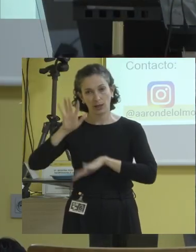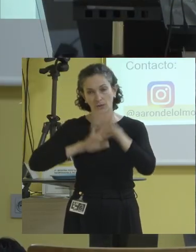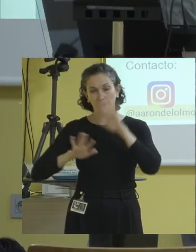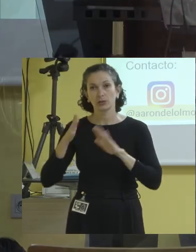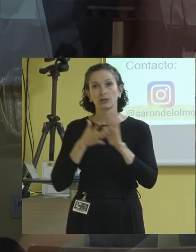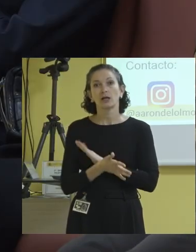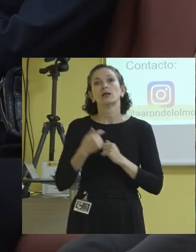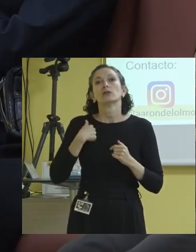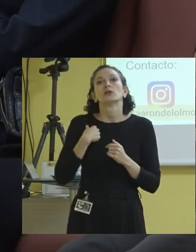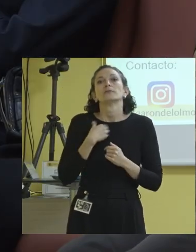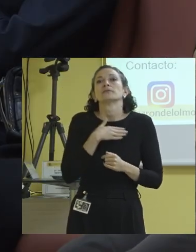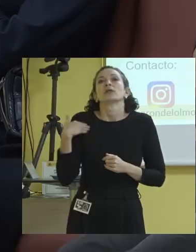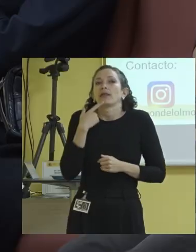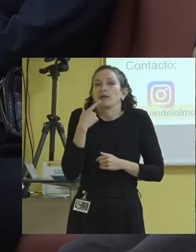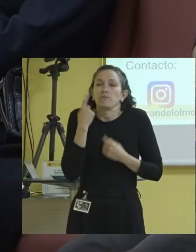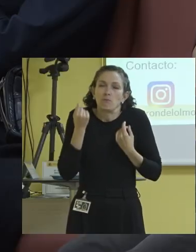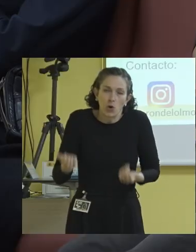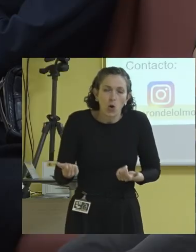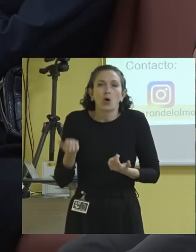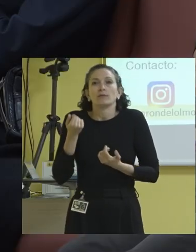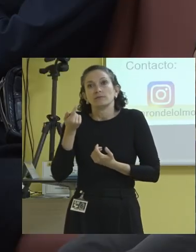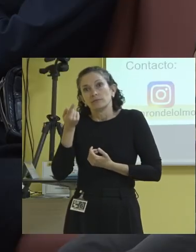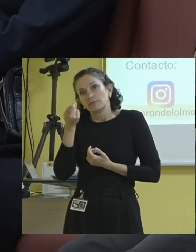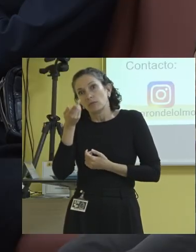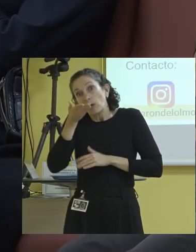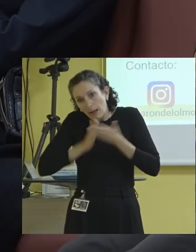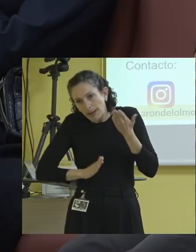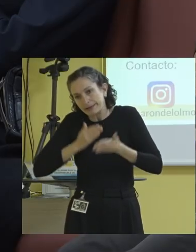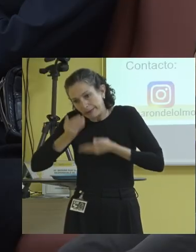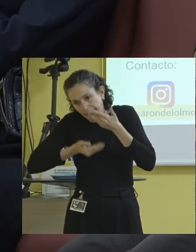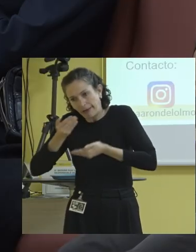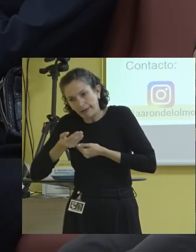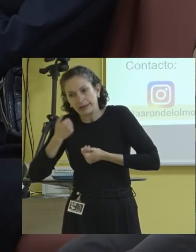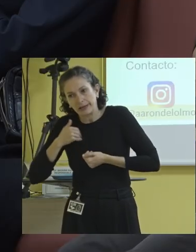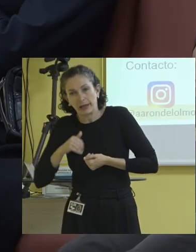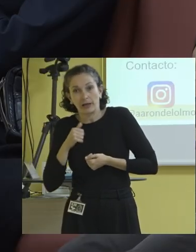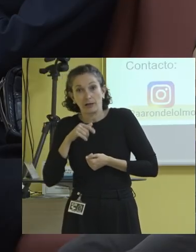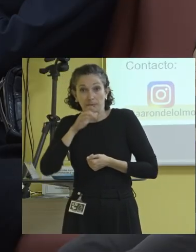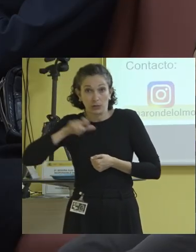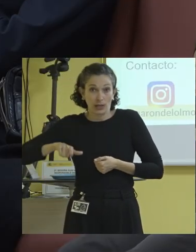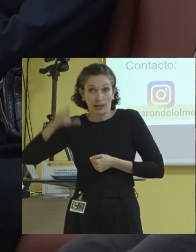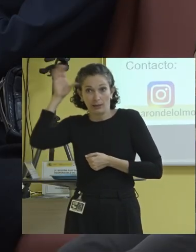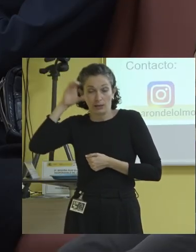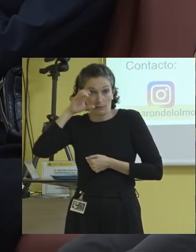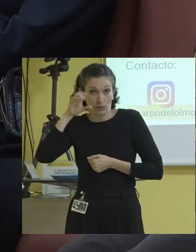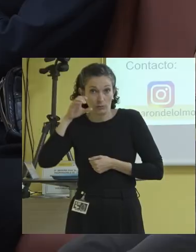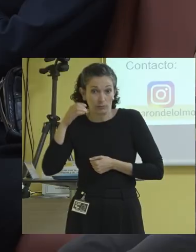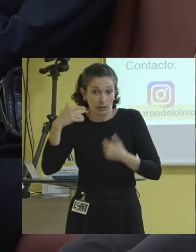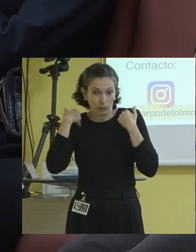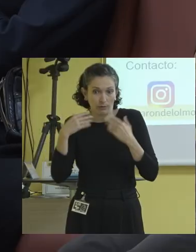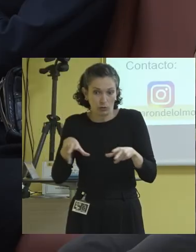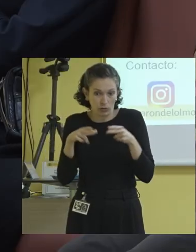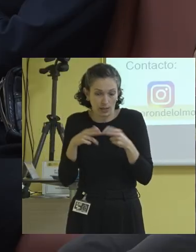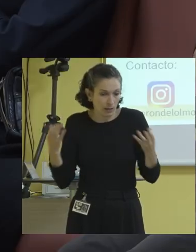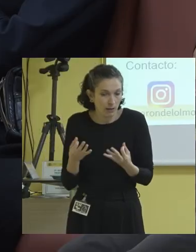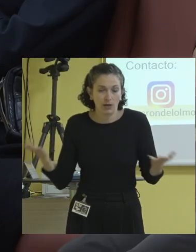decir, romper una lanza, de que poco a poco se está haciendo esa parte donde los científicos, yo creo que debemos tú lo has dicho muy bien, responsabilidad social. Hombre, ya está bien, que es que